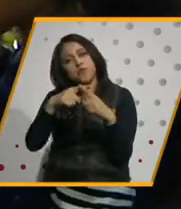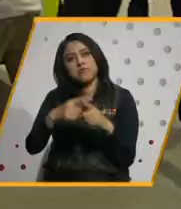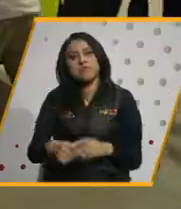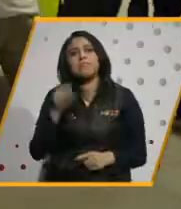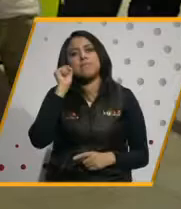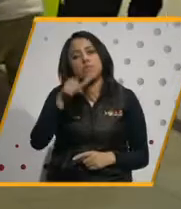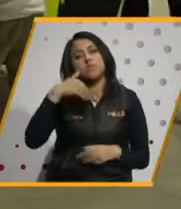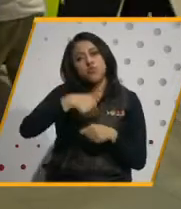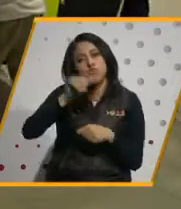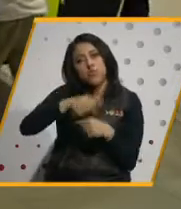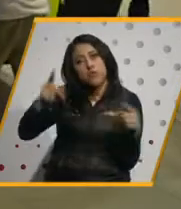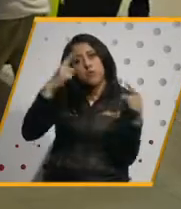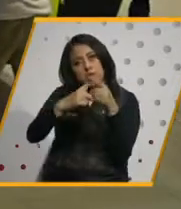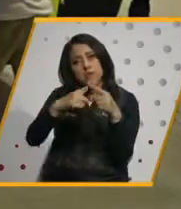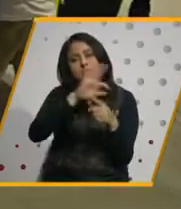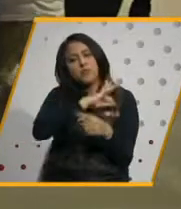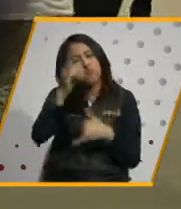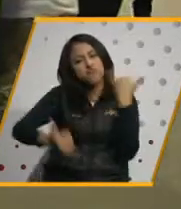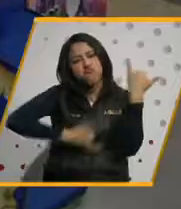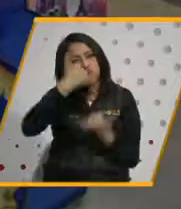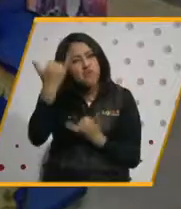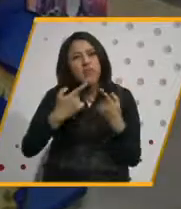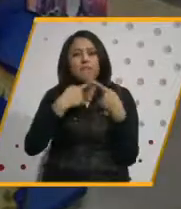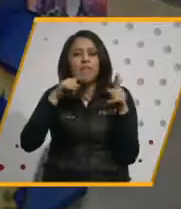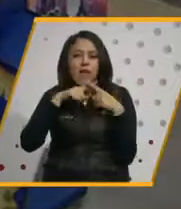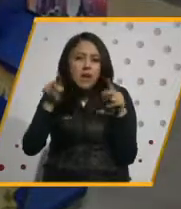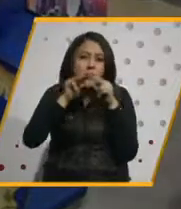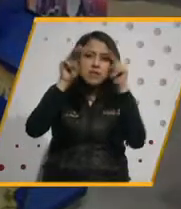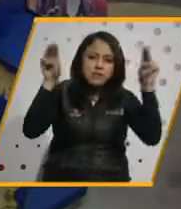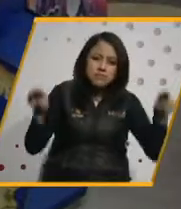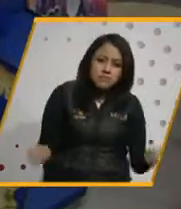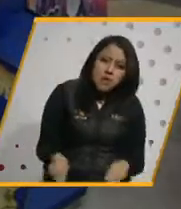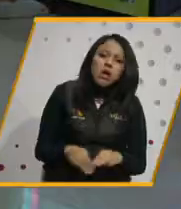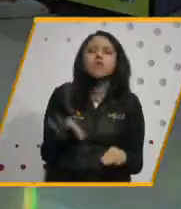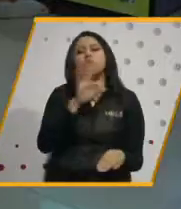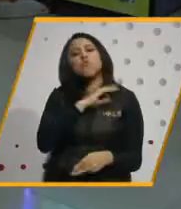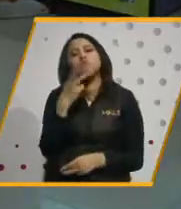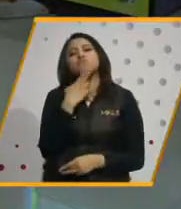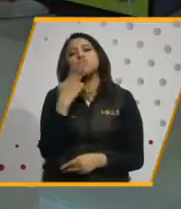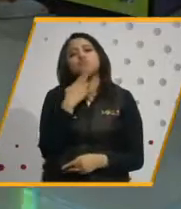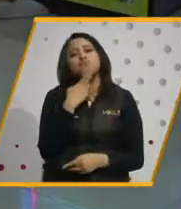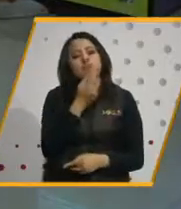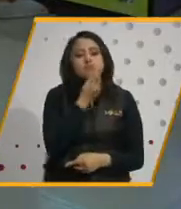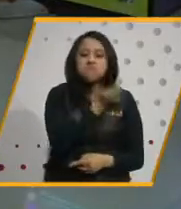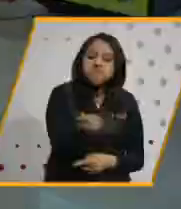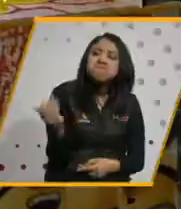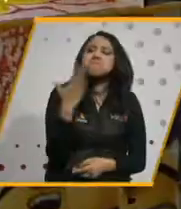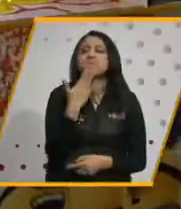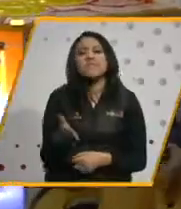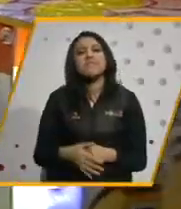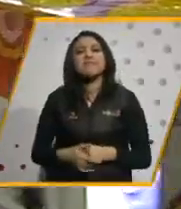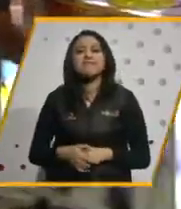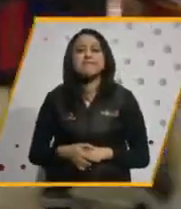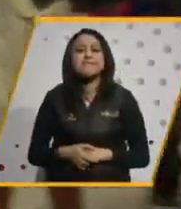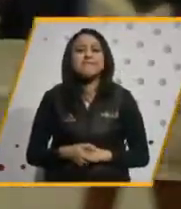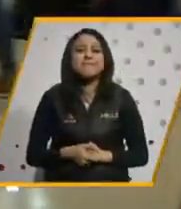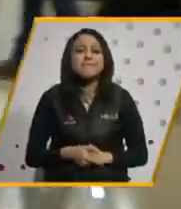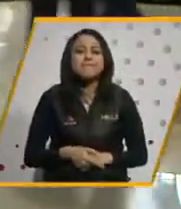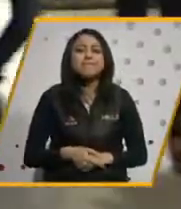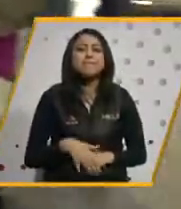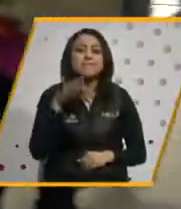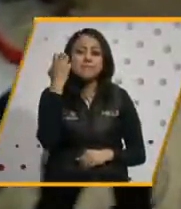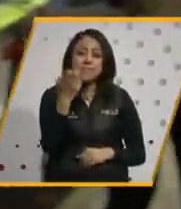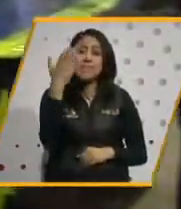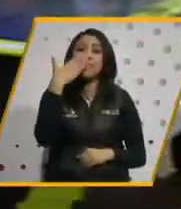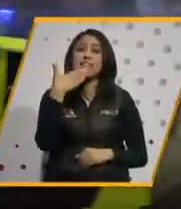para que juegue en nuestros juegos, ¿no? Utilice nuestras máquinas, nuestras áreas para pequeños, etcétera, etcétera. Como quien dice, al